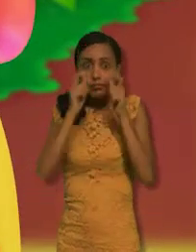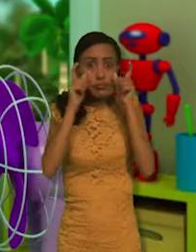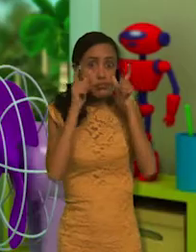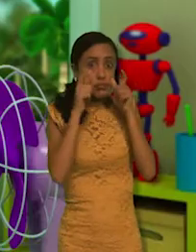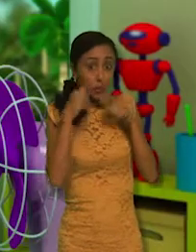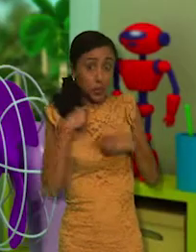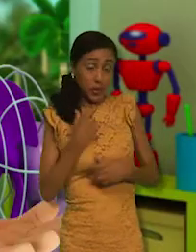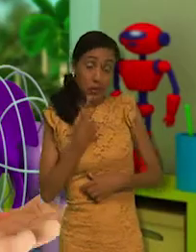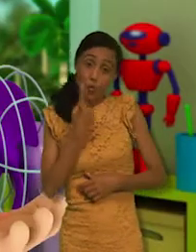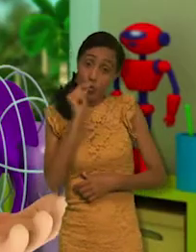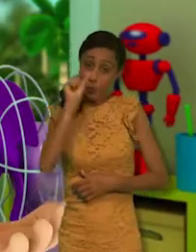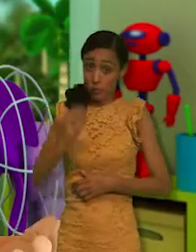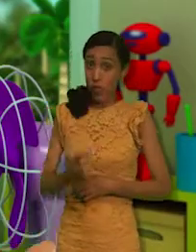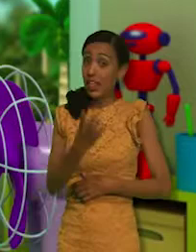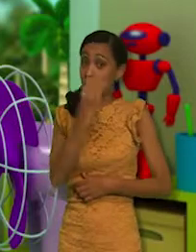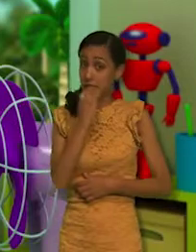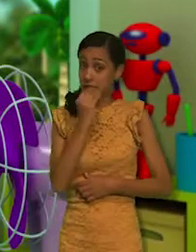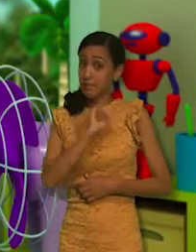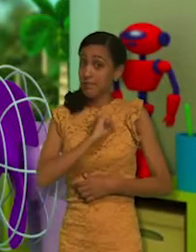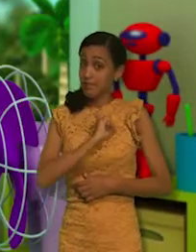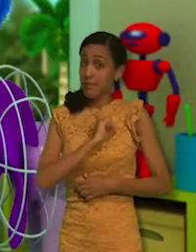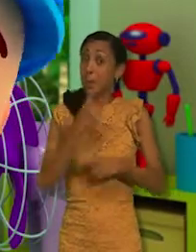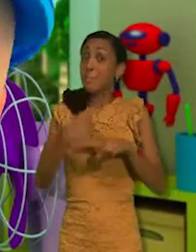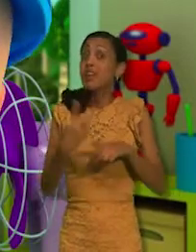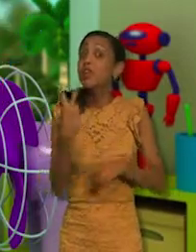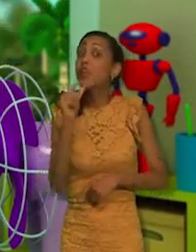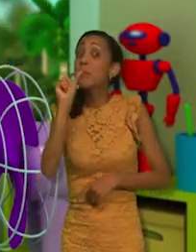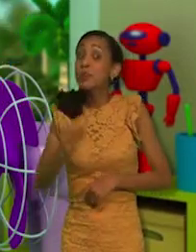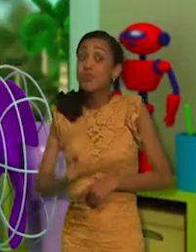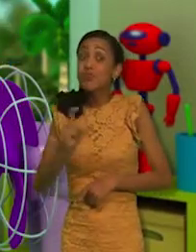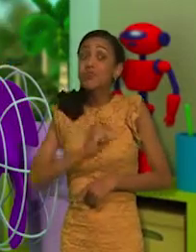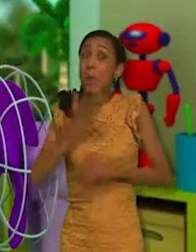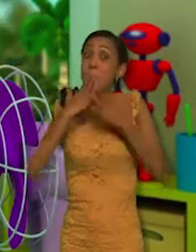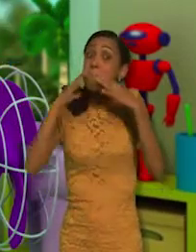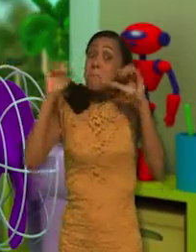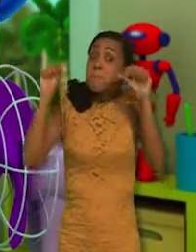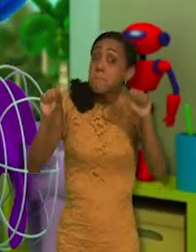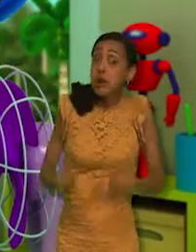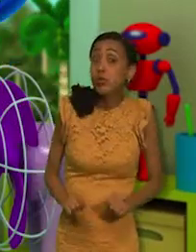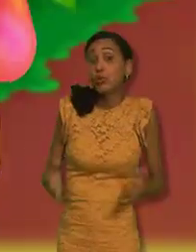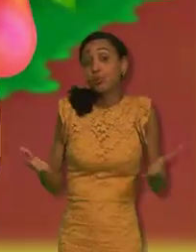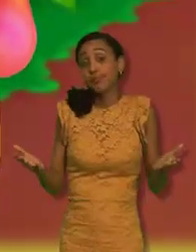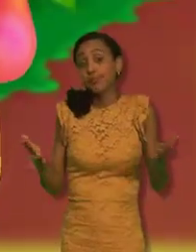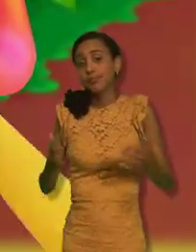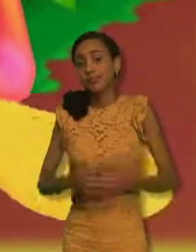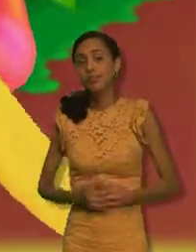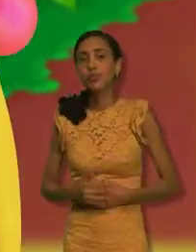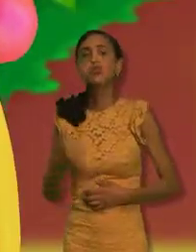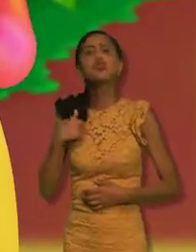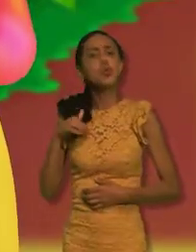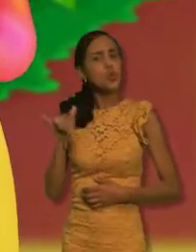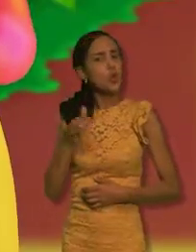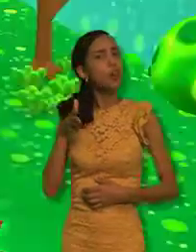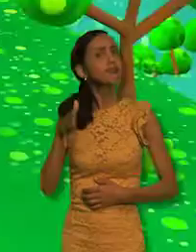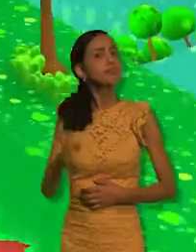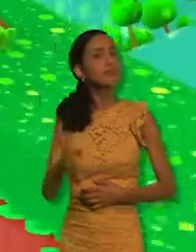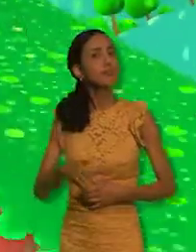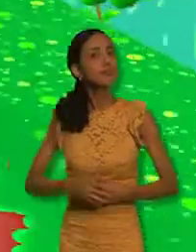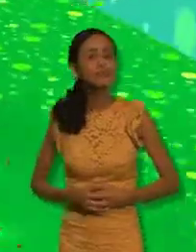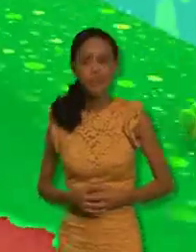Que uno lo diga, asusta. Que lo digan dos, con más razón. ¡Pues yo voy también!